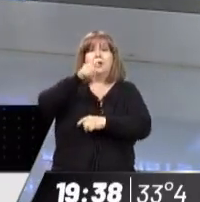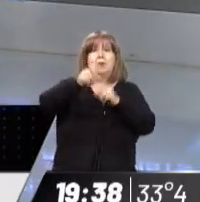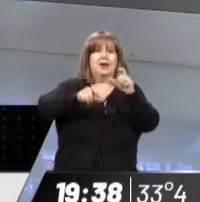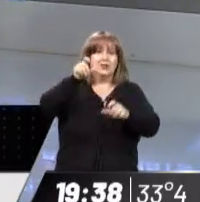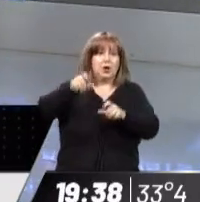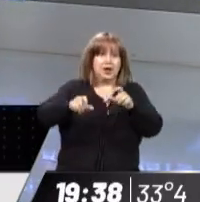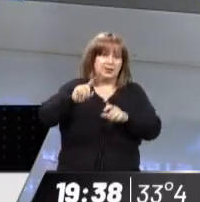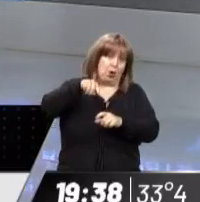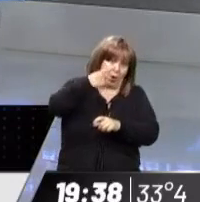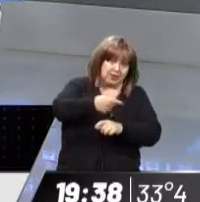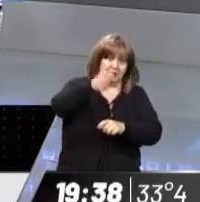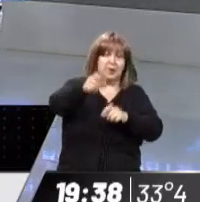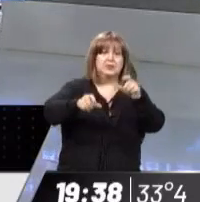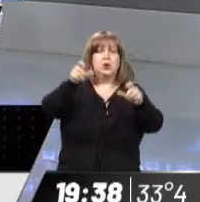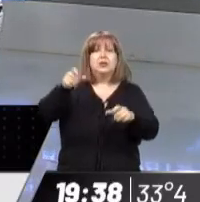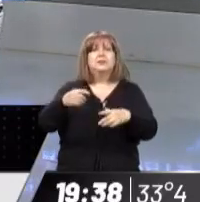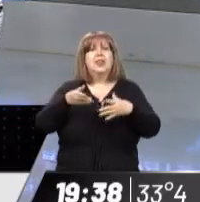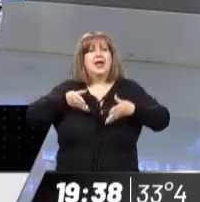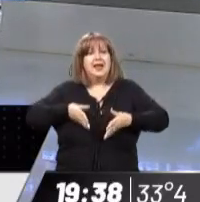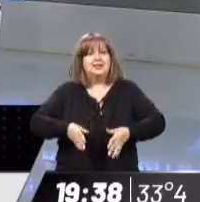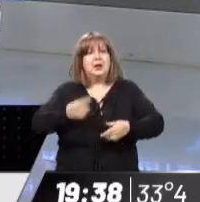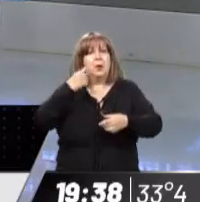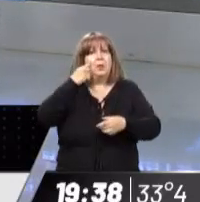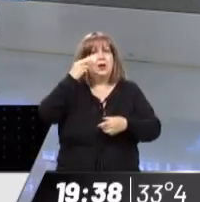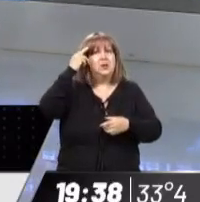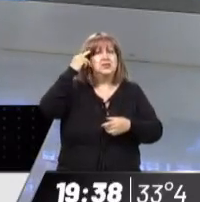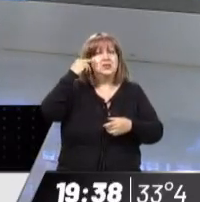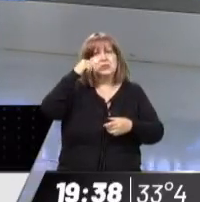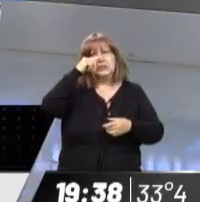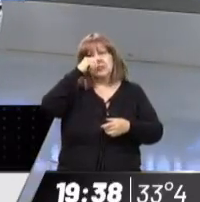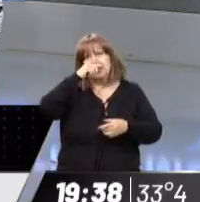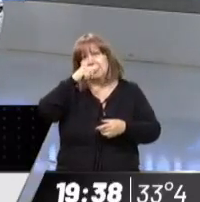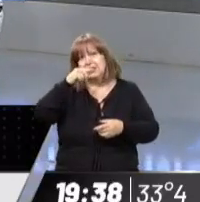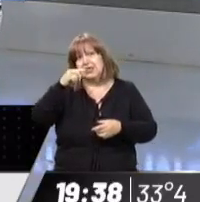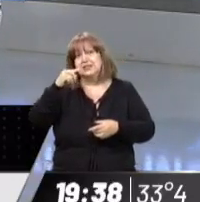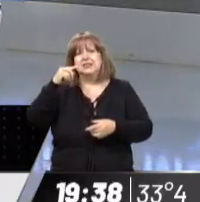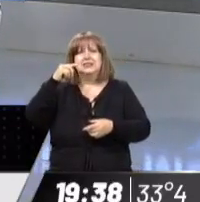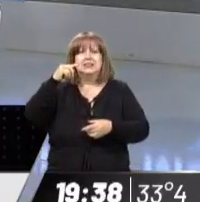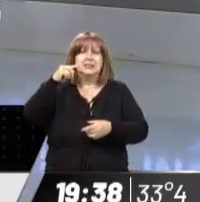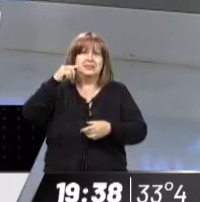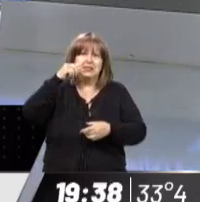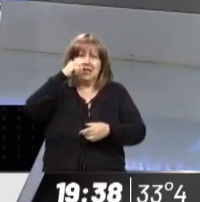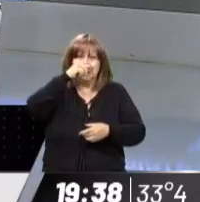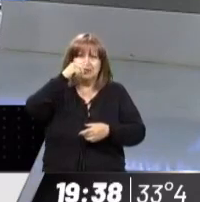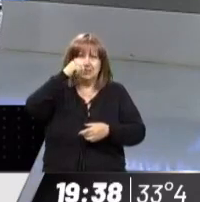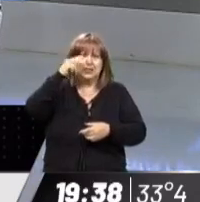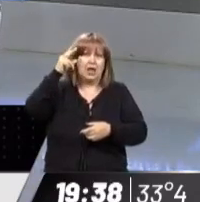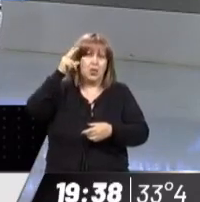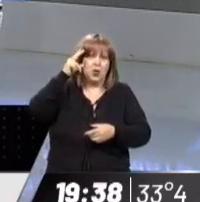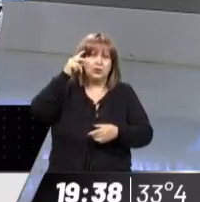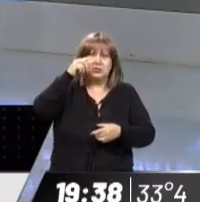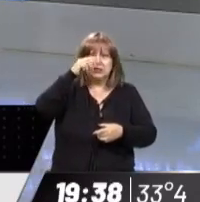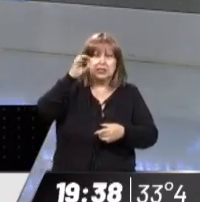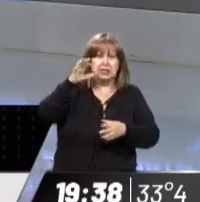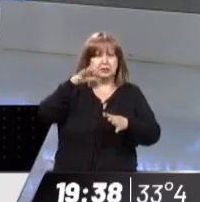que hoy están buscando su identidad. Algo que usted que huelen o algo, o se enteran que no son hijos biológicos, ven la fecha y empiezan. No sabes si el caso